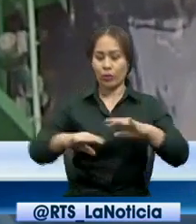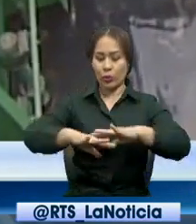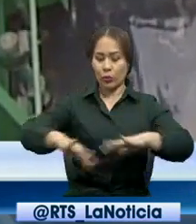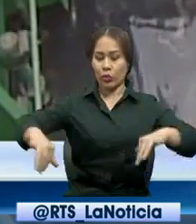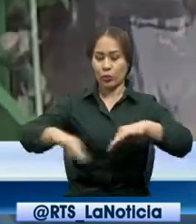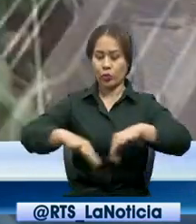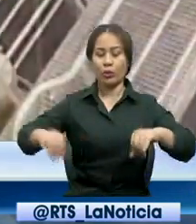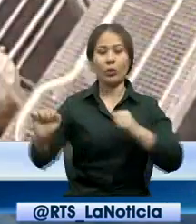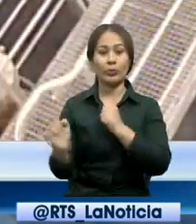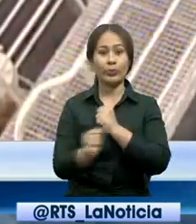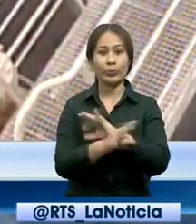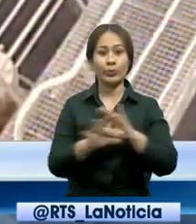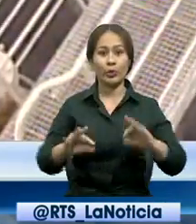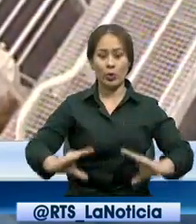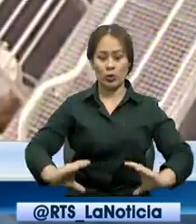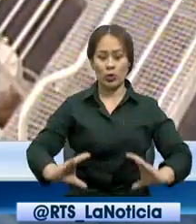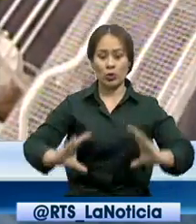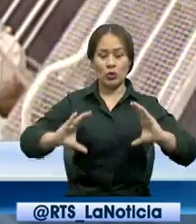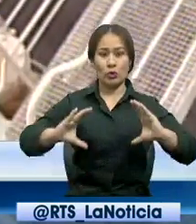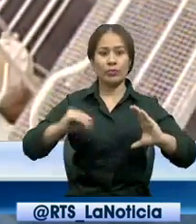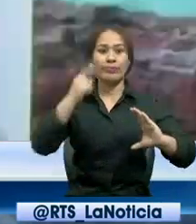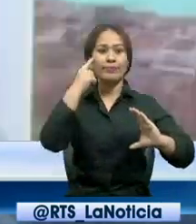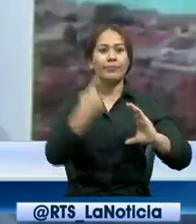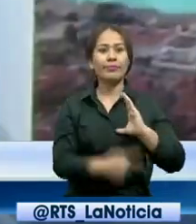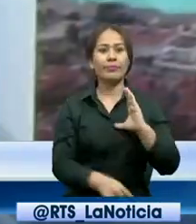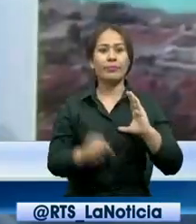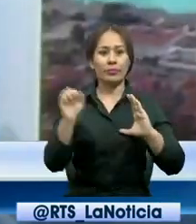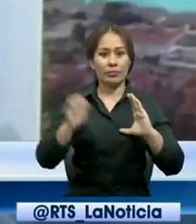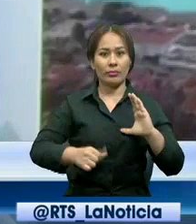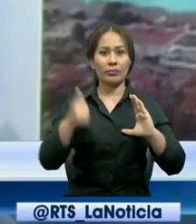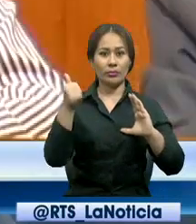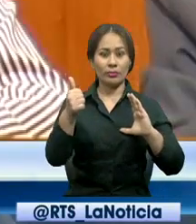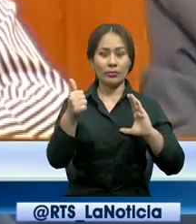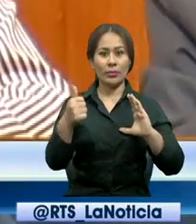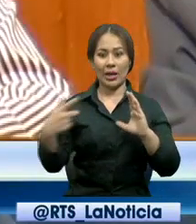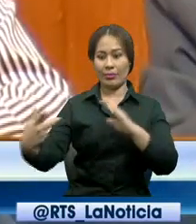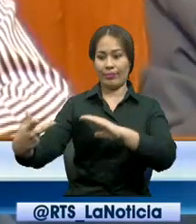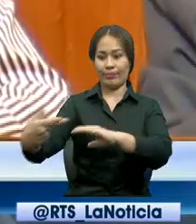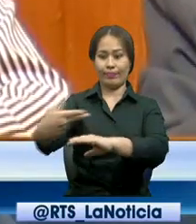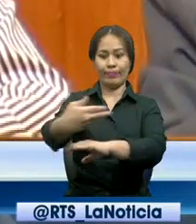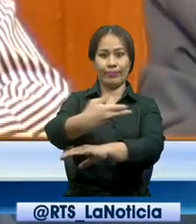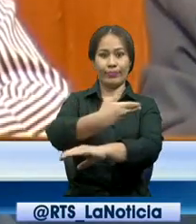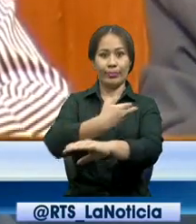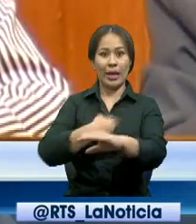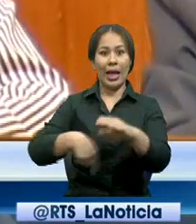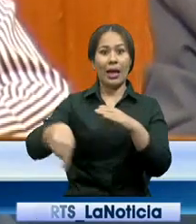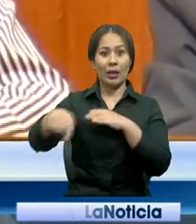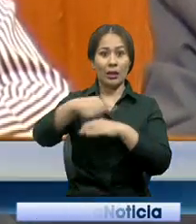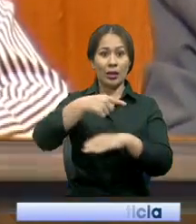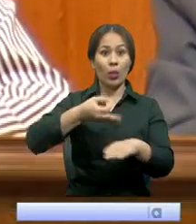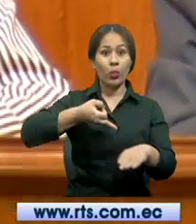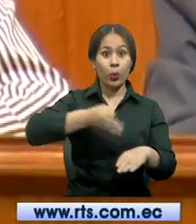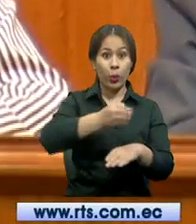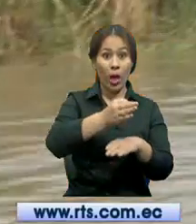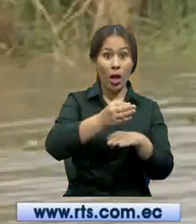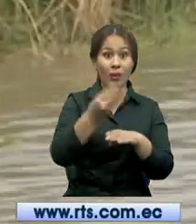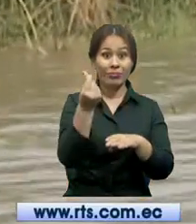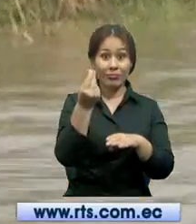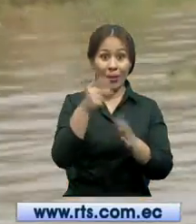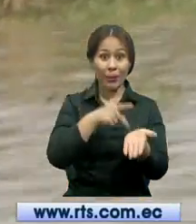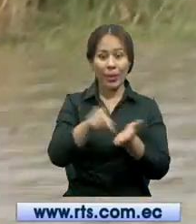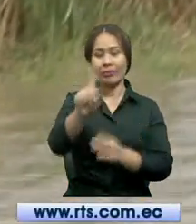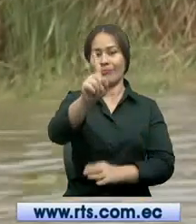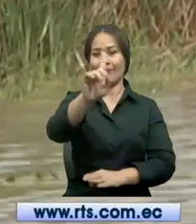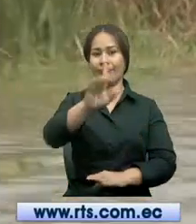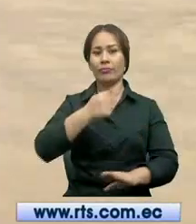una cota superior a la que actualmente tiene Durán y que no le costará al Cantón Durán absolutamente nada.